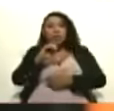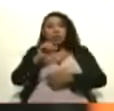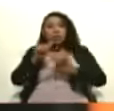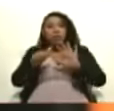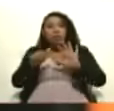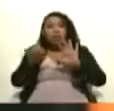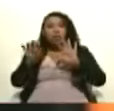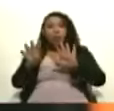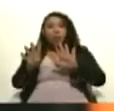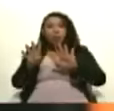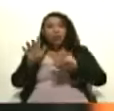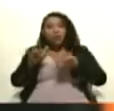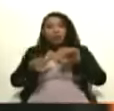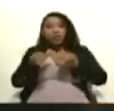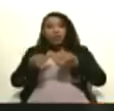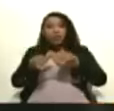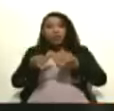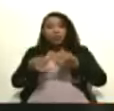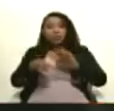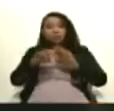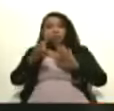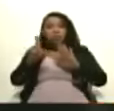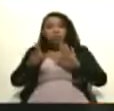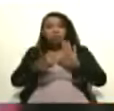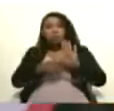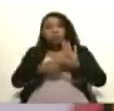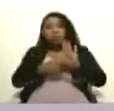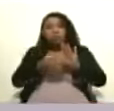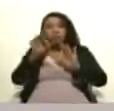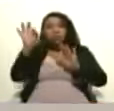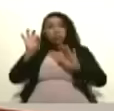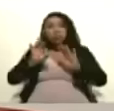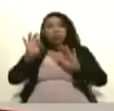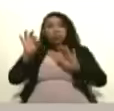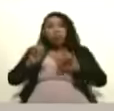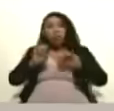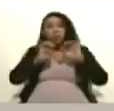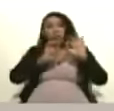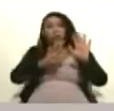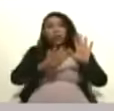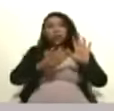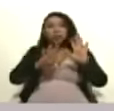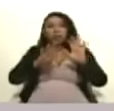200369 votos para una para un porcentaje de